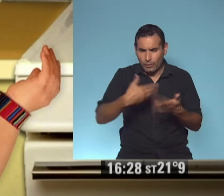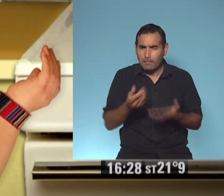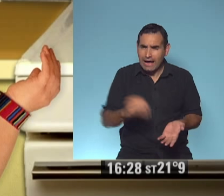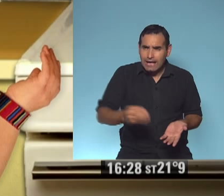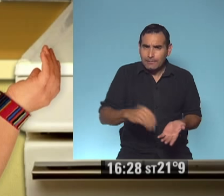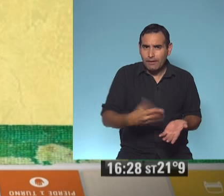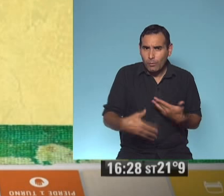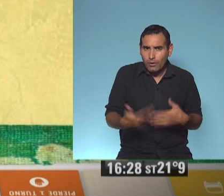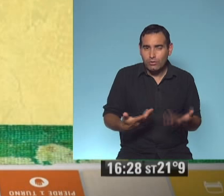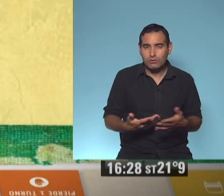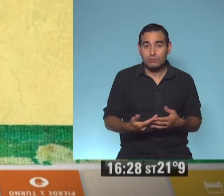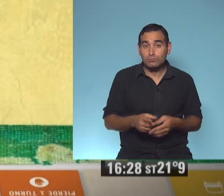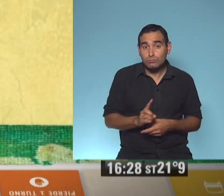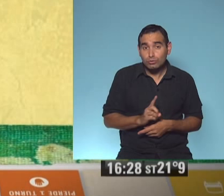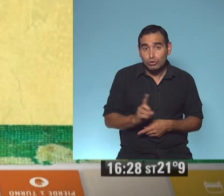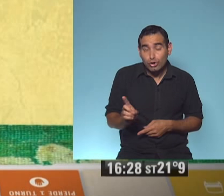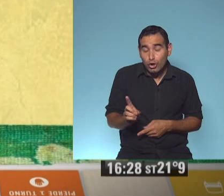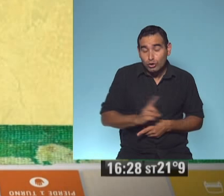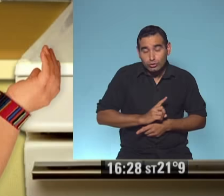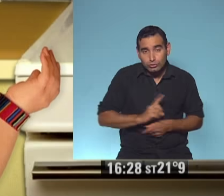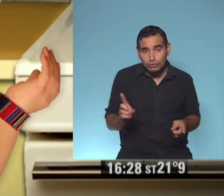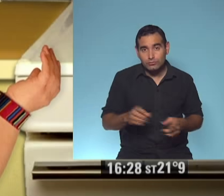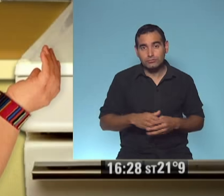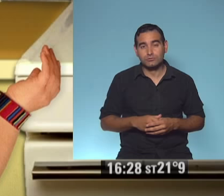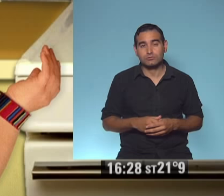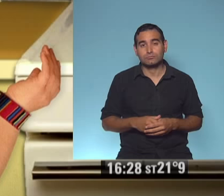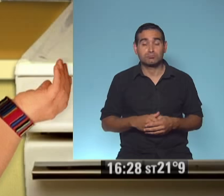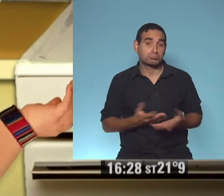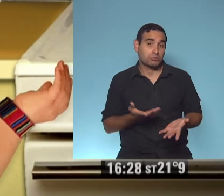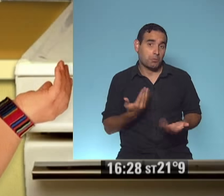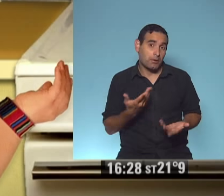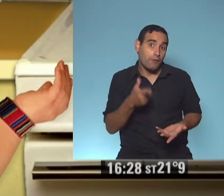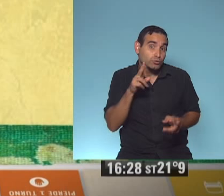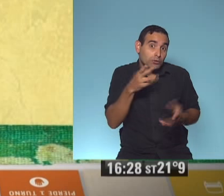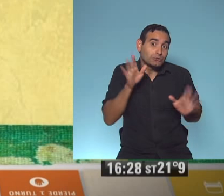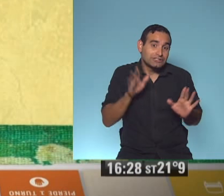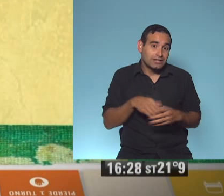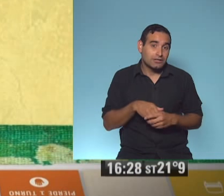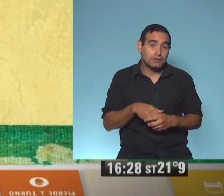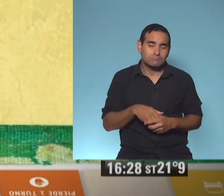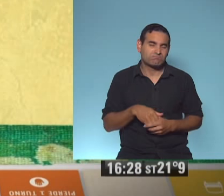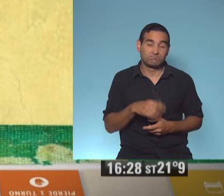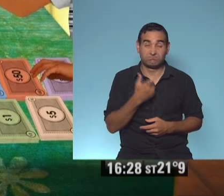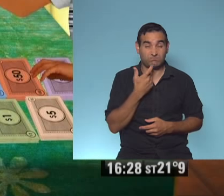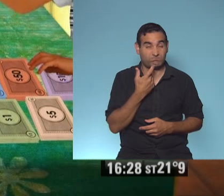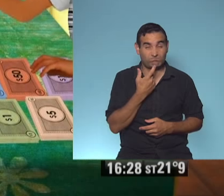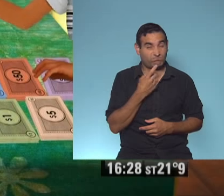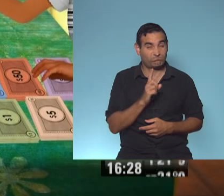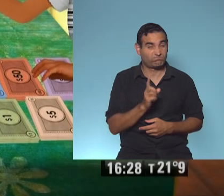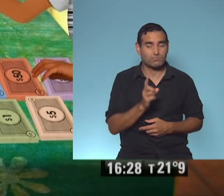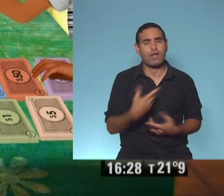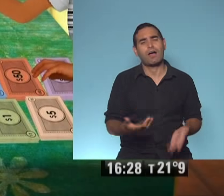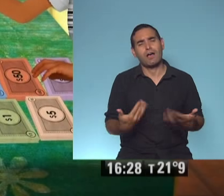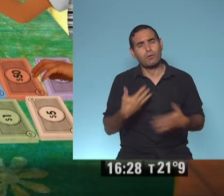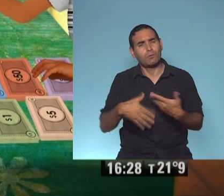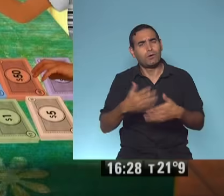poco más. No es no. Por ahí ahora tenés más suerte. Lo dudo.